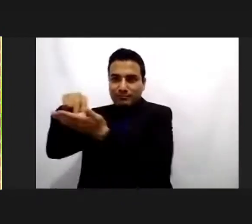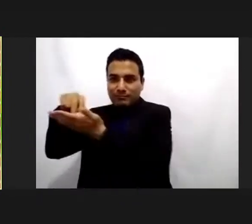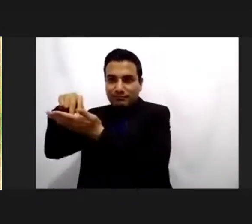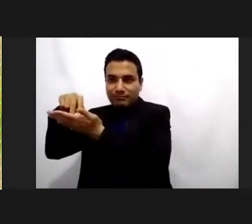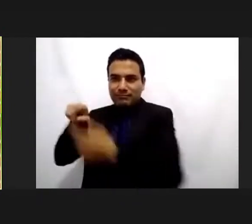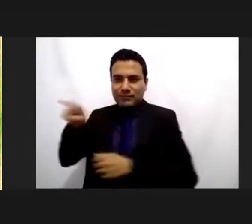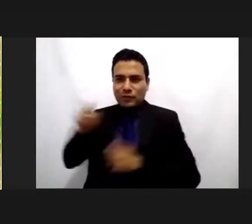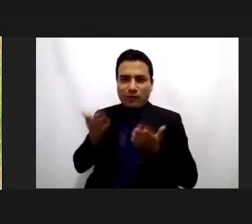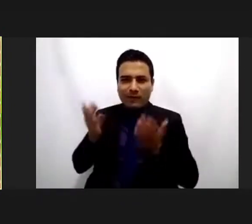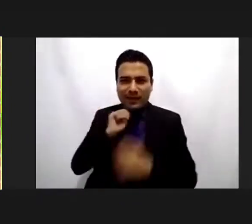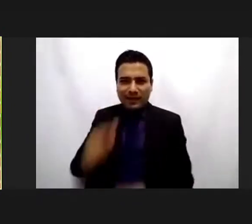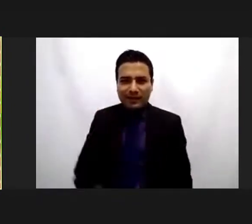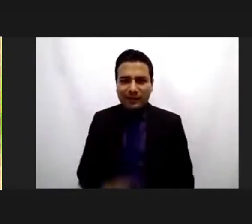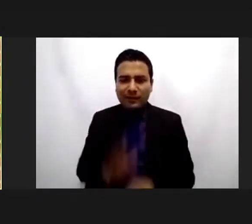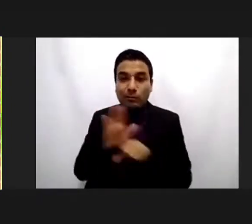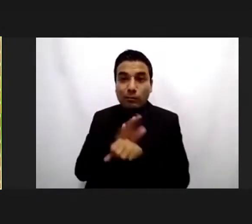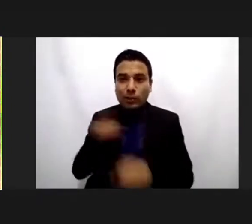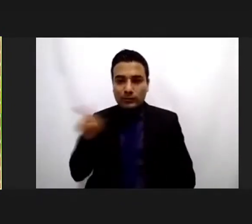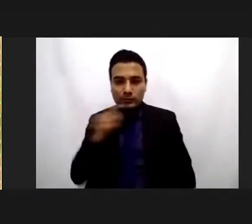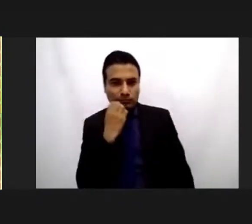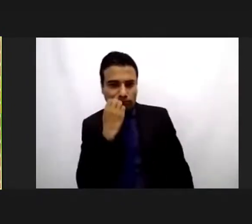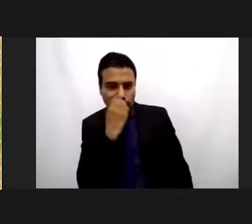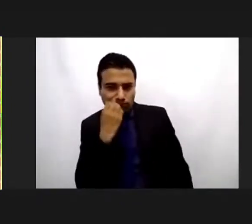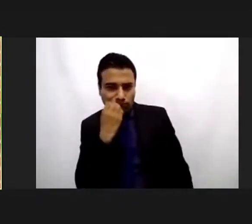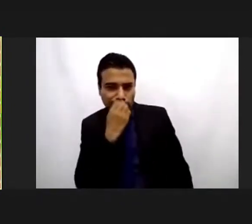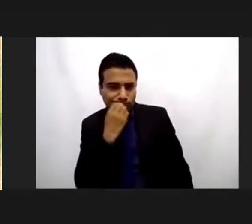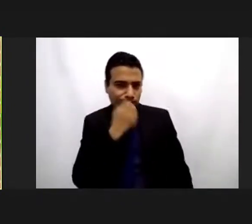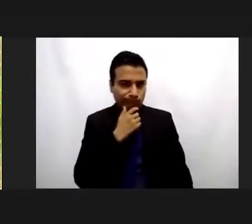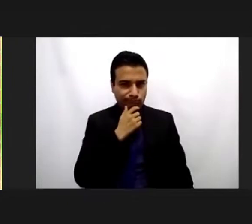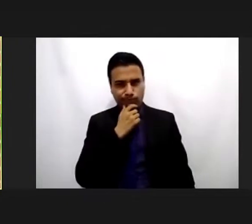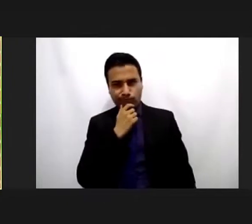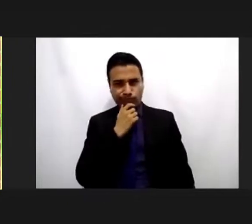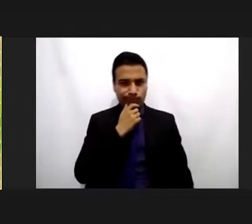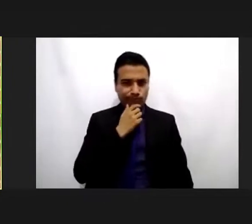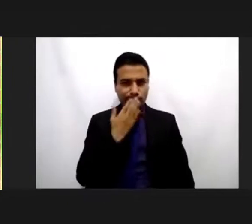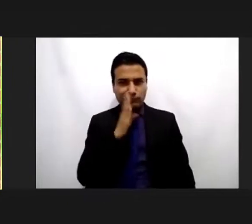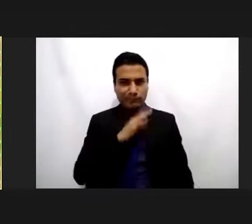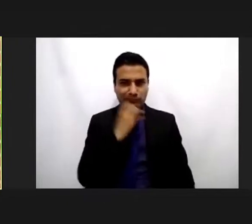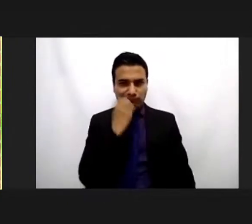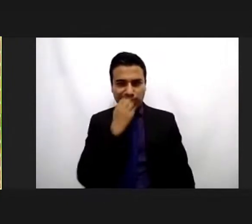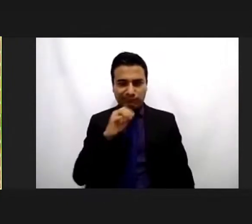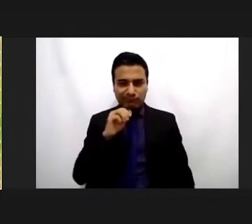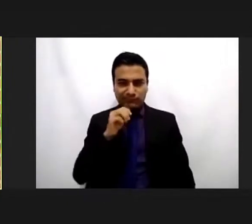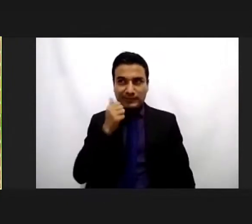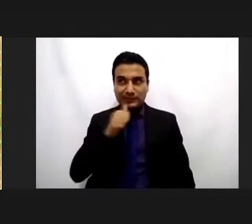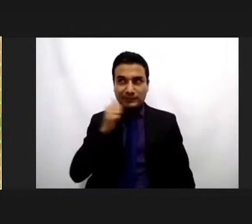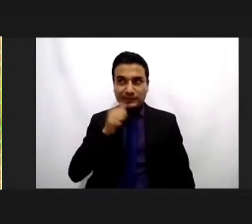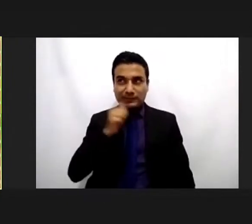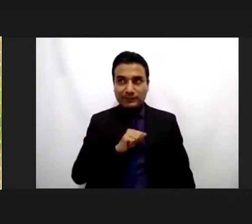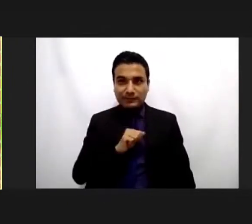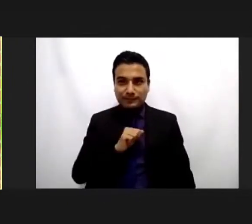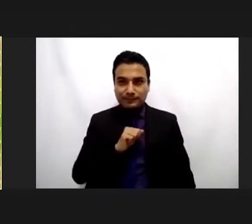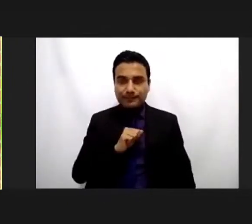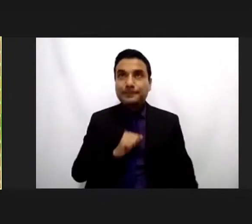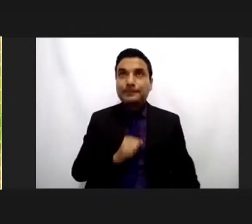baila bien en una fiesta? ¿Quién entra en estado acrítico? Cuando uno piensa en el estado